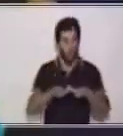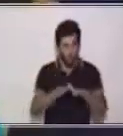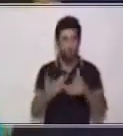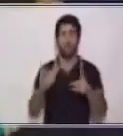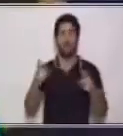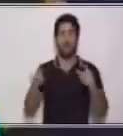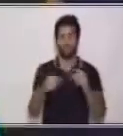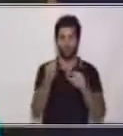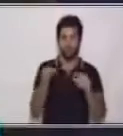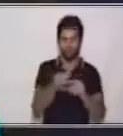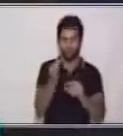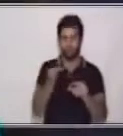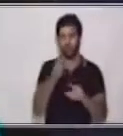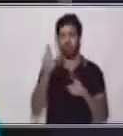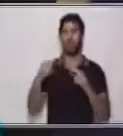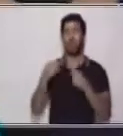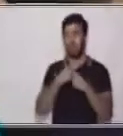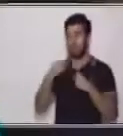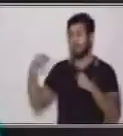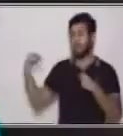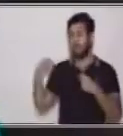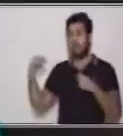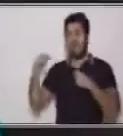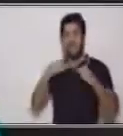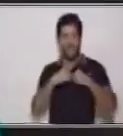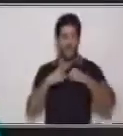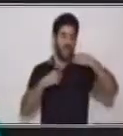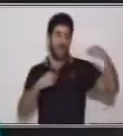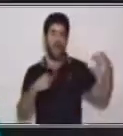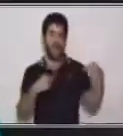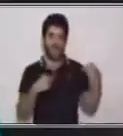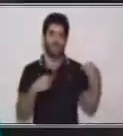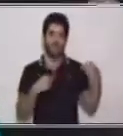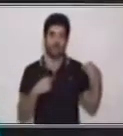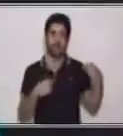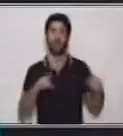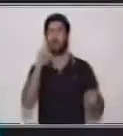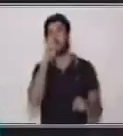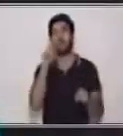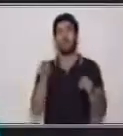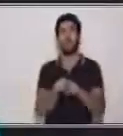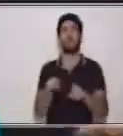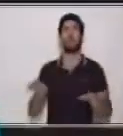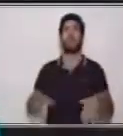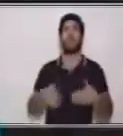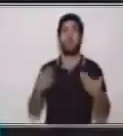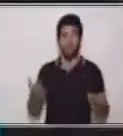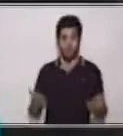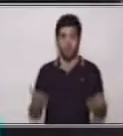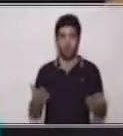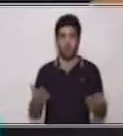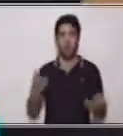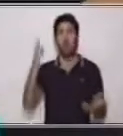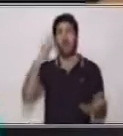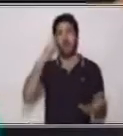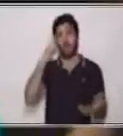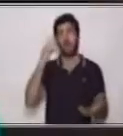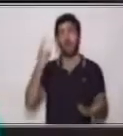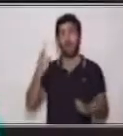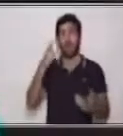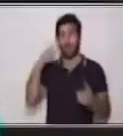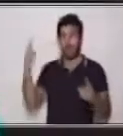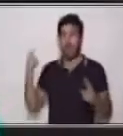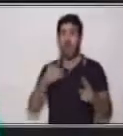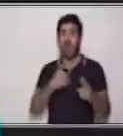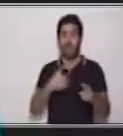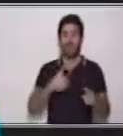uniformes. ¿Sí? Pero también recordemos que estaba dividido